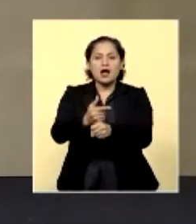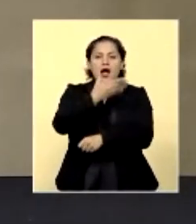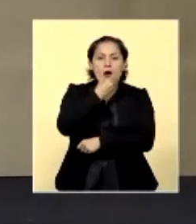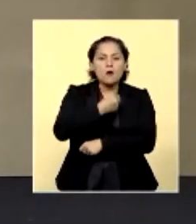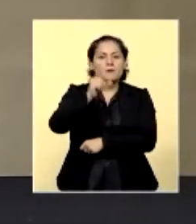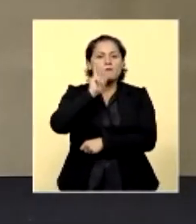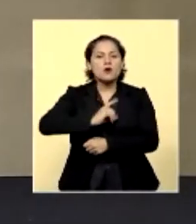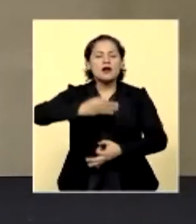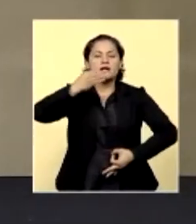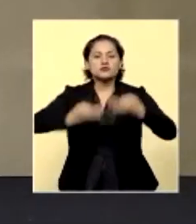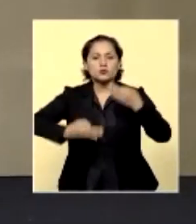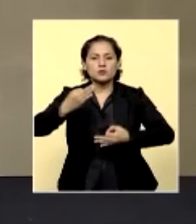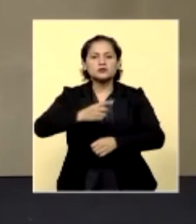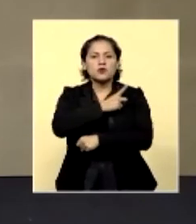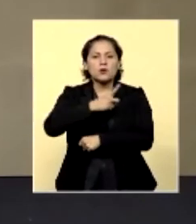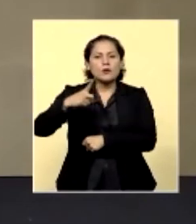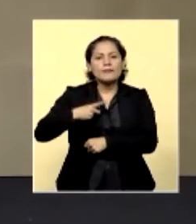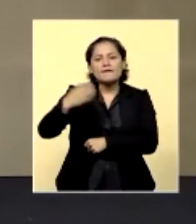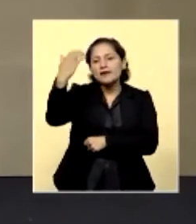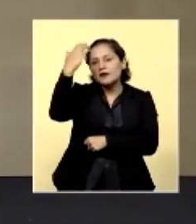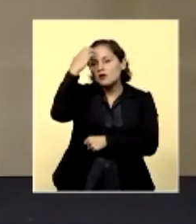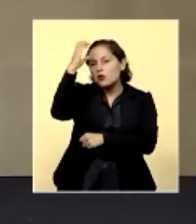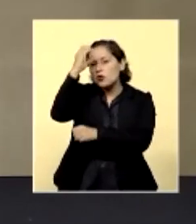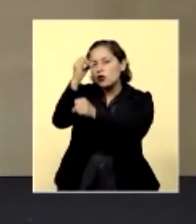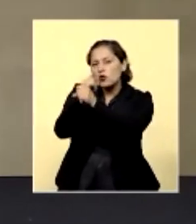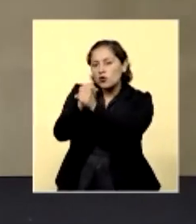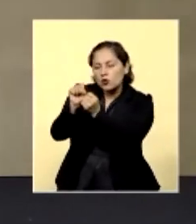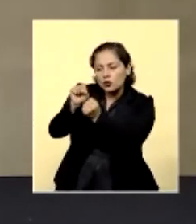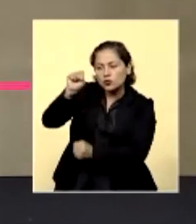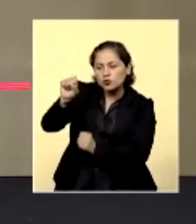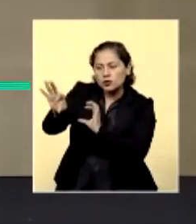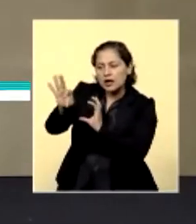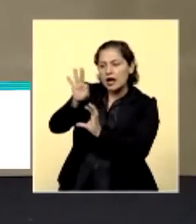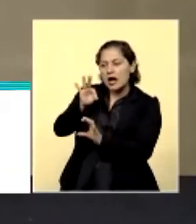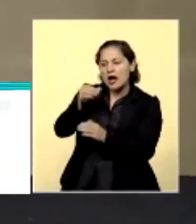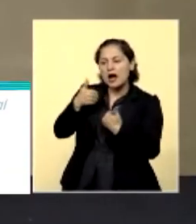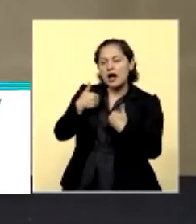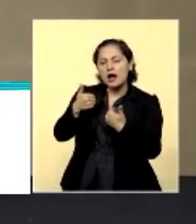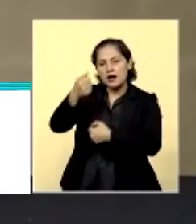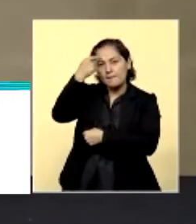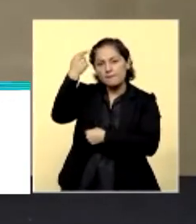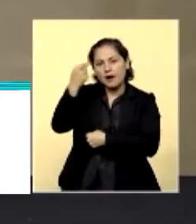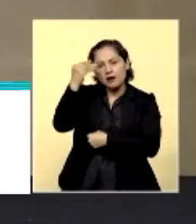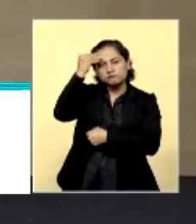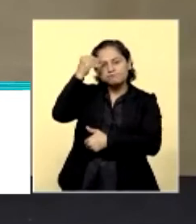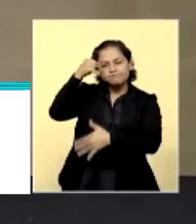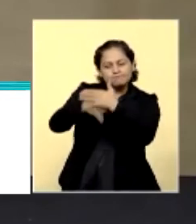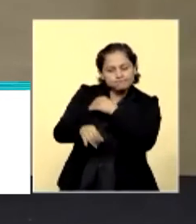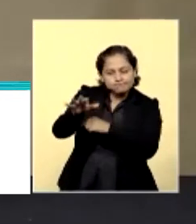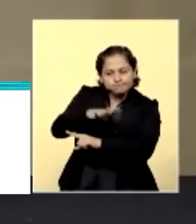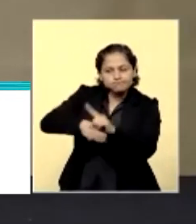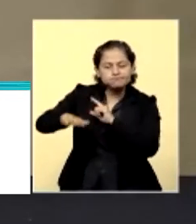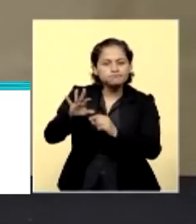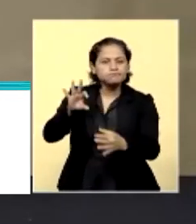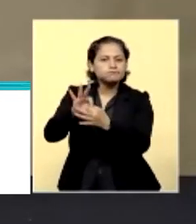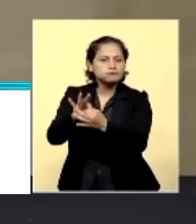juezas, conozcan el lenguaje de la ciencia para acercarse a esa evidencia de manera útil y crítica. Reconocimos